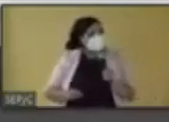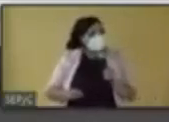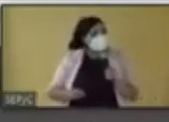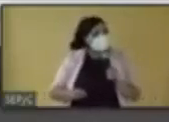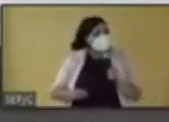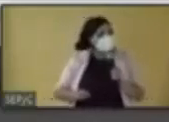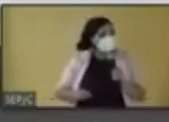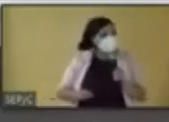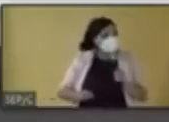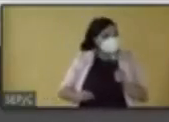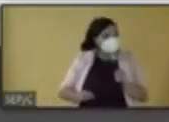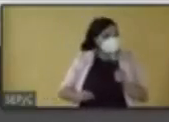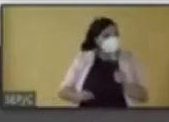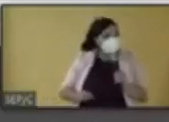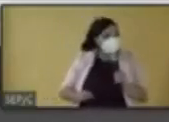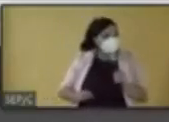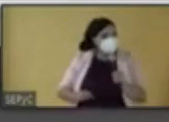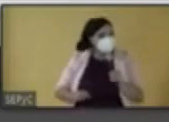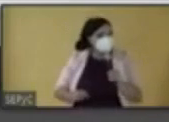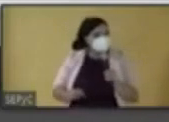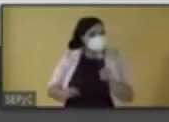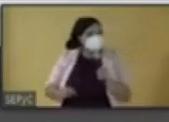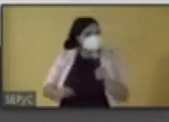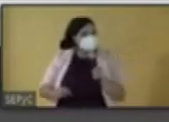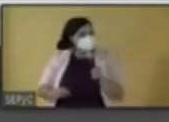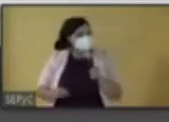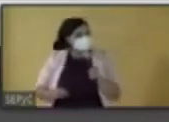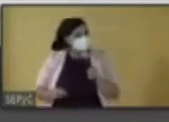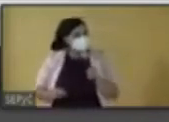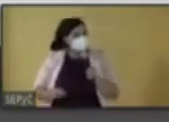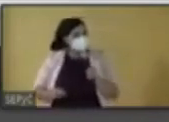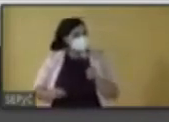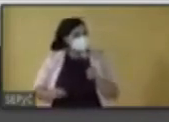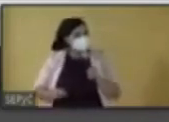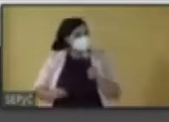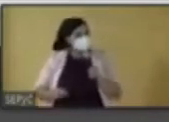si es en el sector público o en el sector privado donde se desenvuelve.